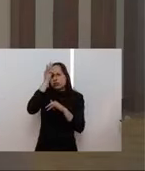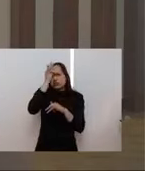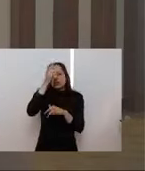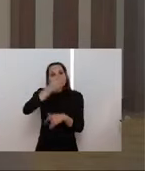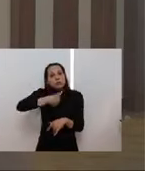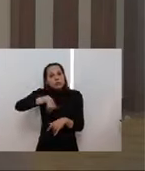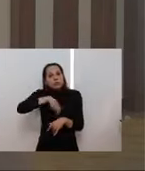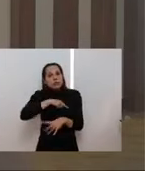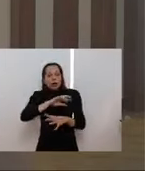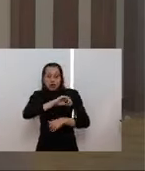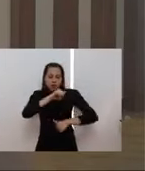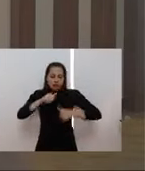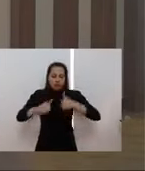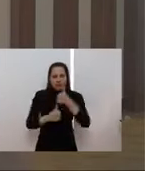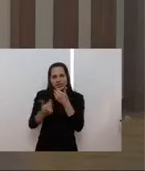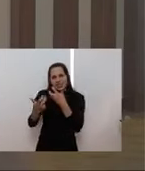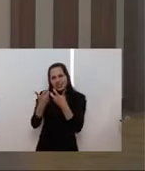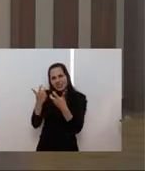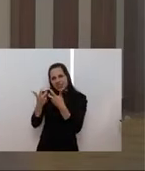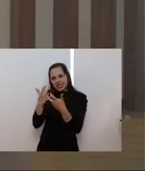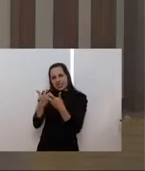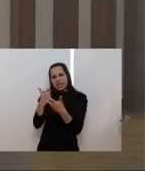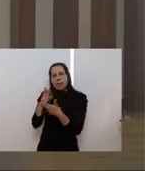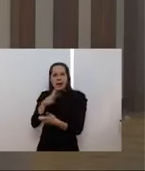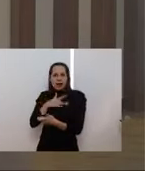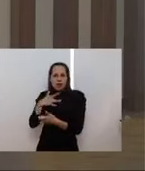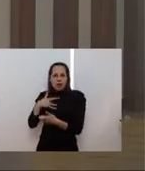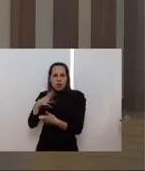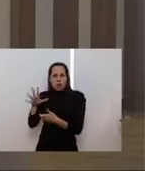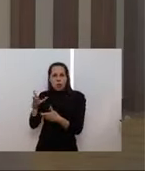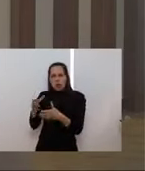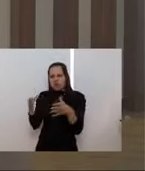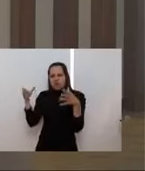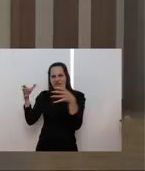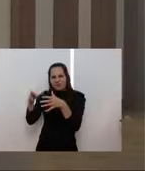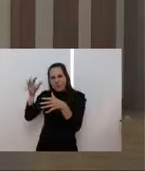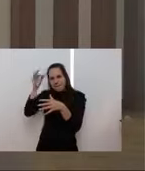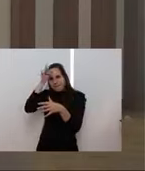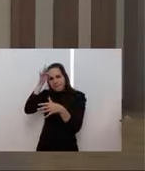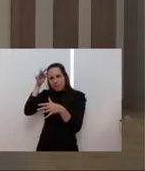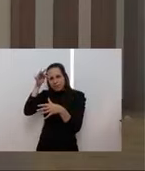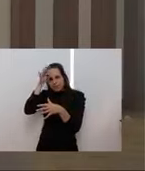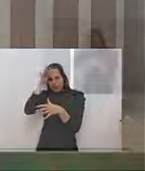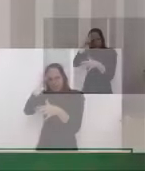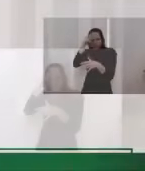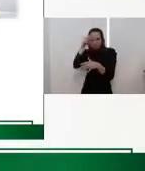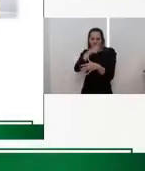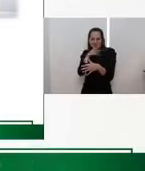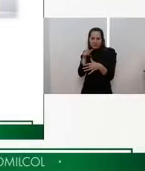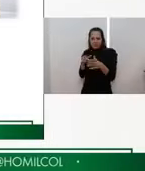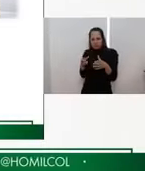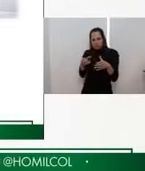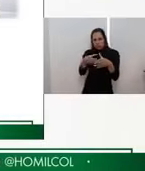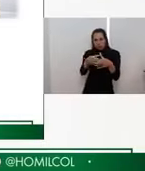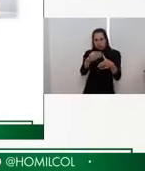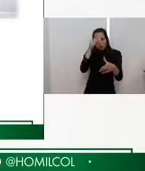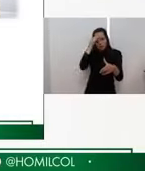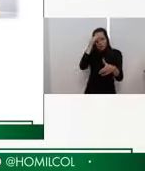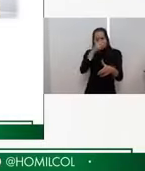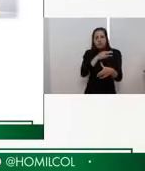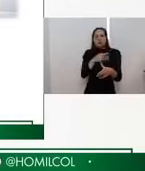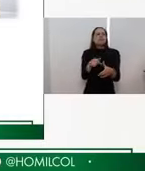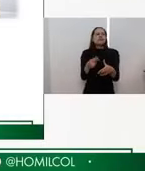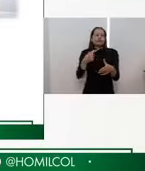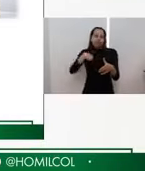parte del subsistema de salud de las fuerzas militares pues obviamente trabajamos en una red muy coordinada de servicios con la dirección general de sanidad